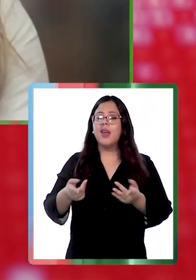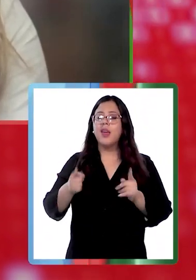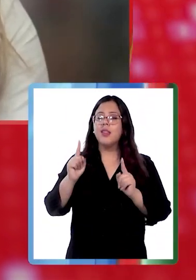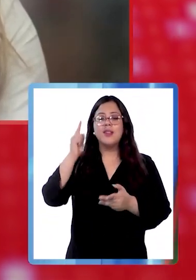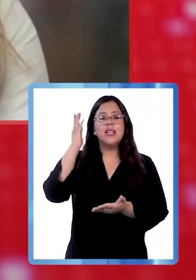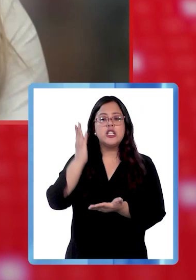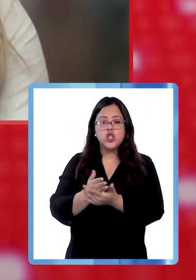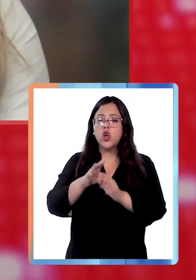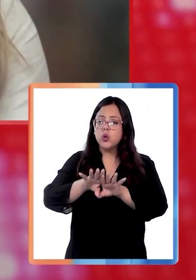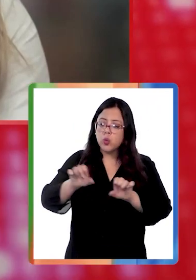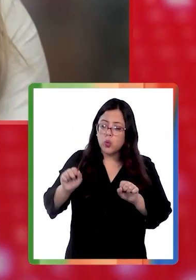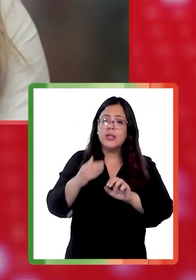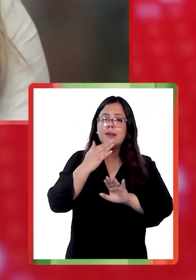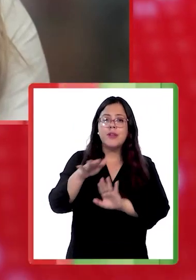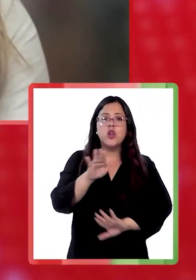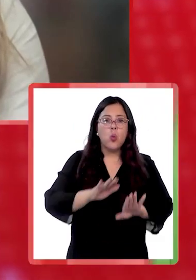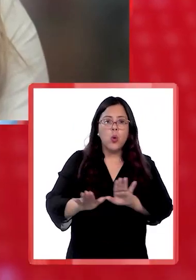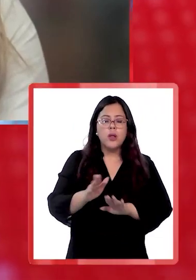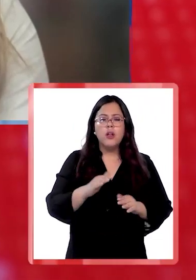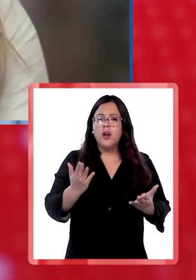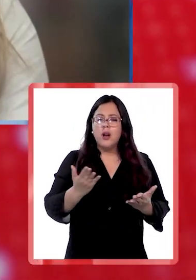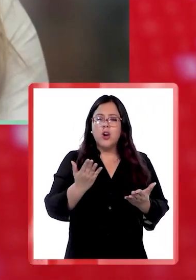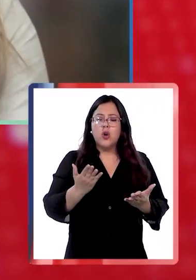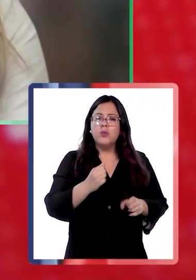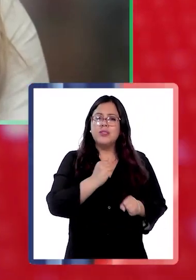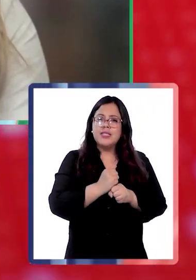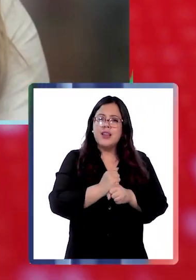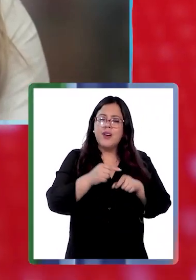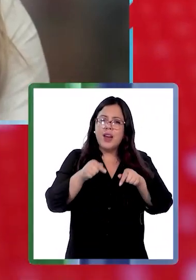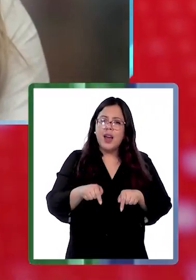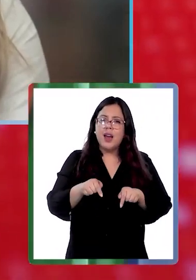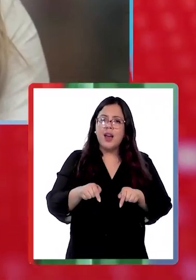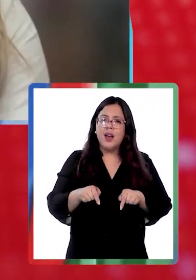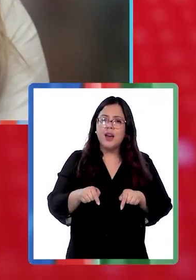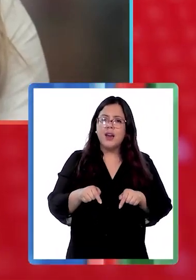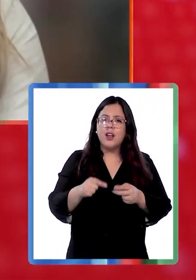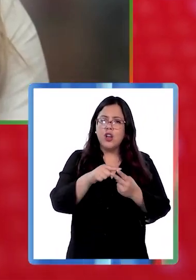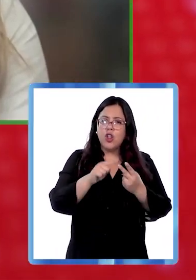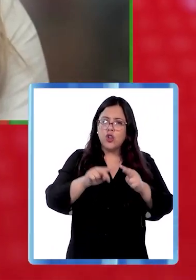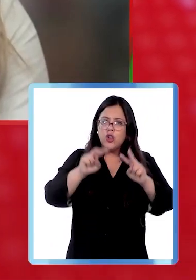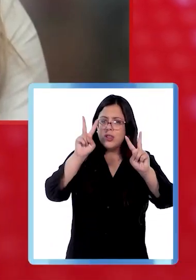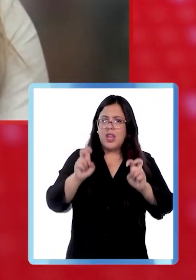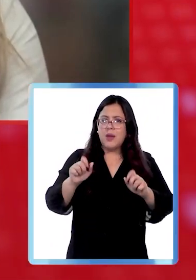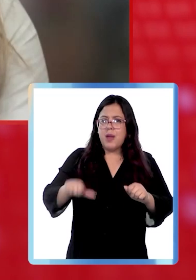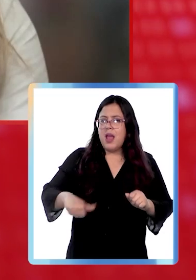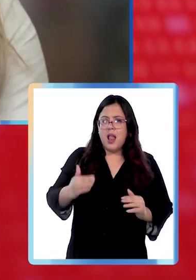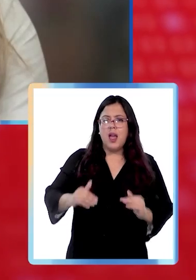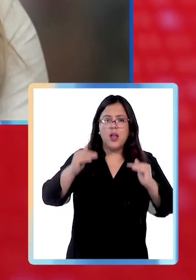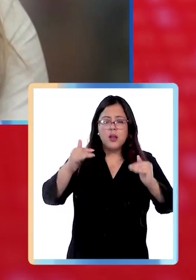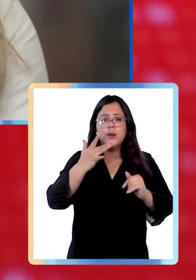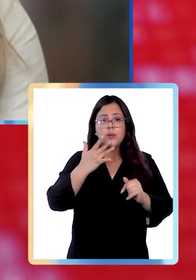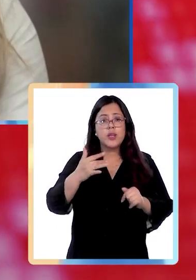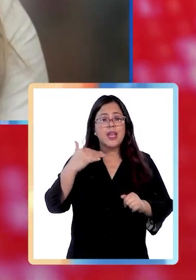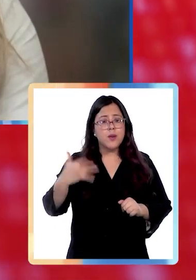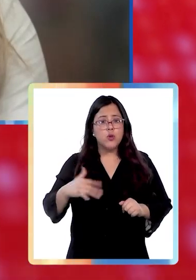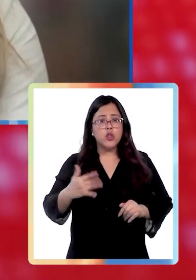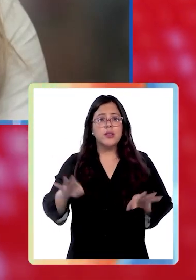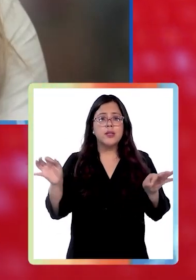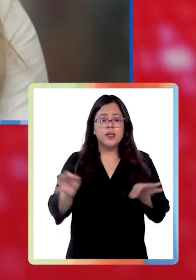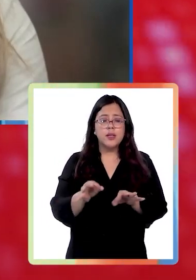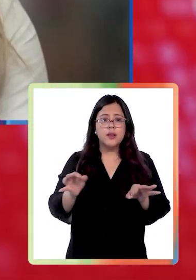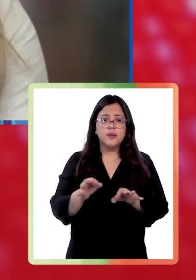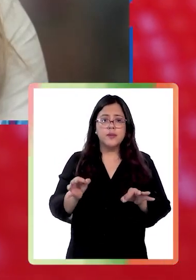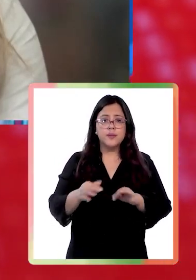el llamado al consentimiento y del cuidado. ¿Cómo se aborda en esta etapa ambos temas? Porque creo que